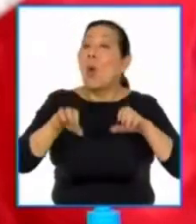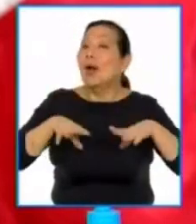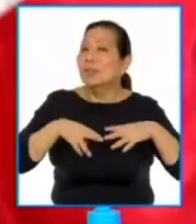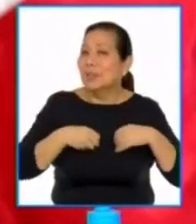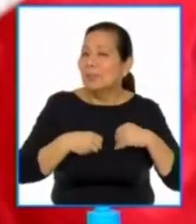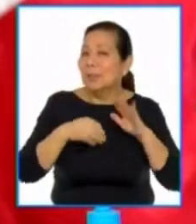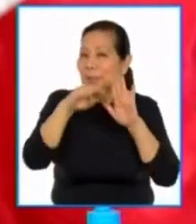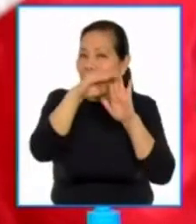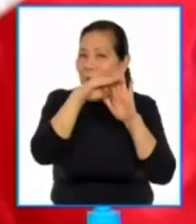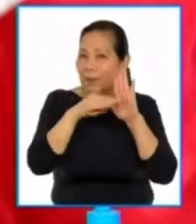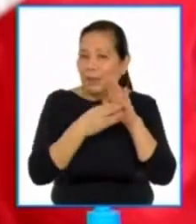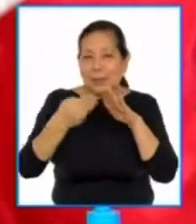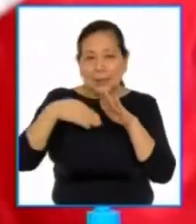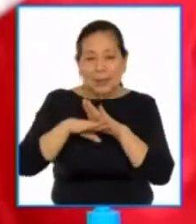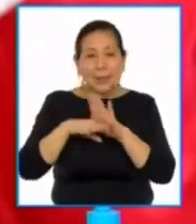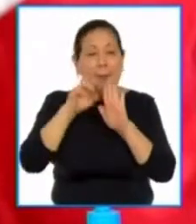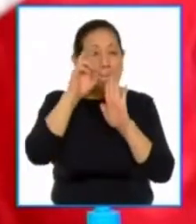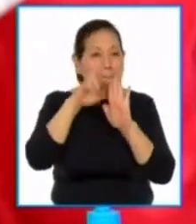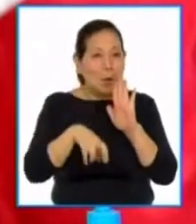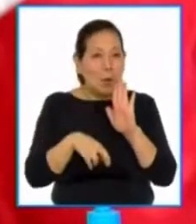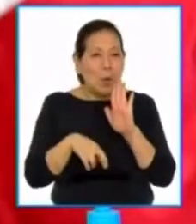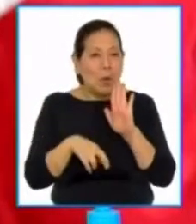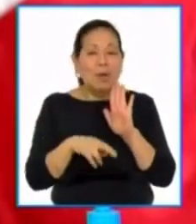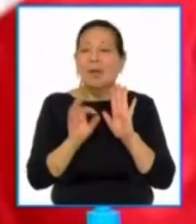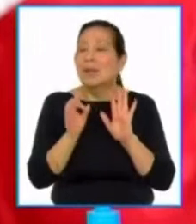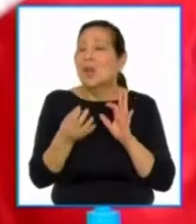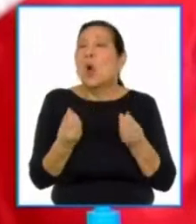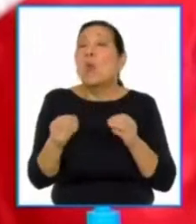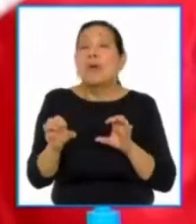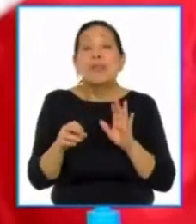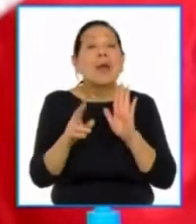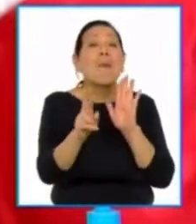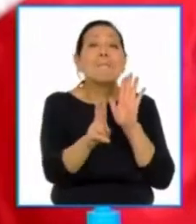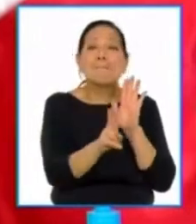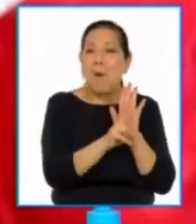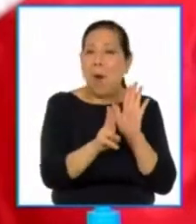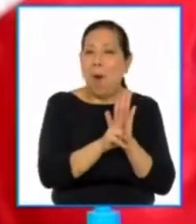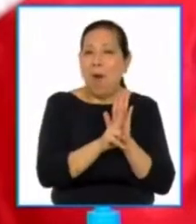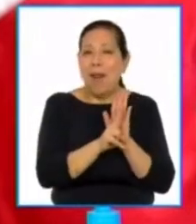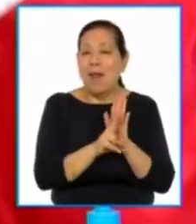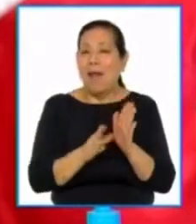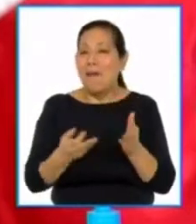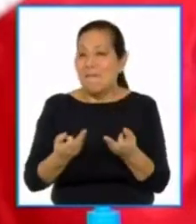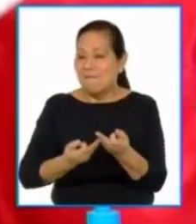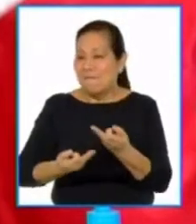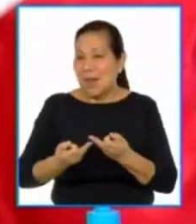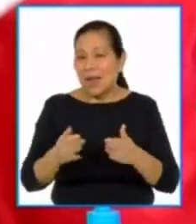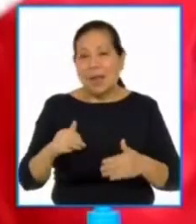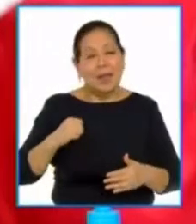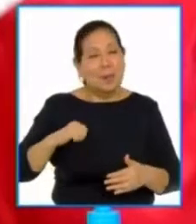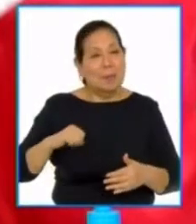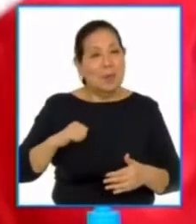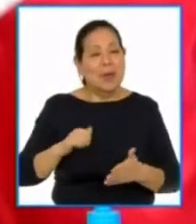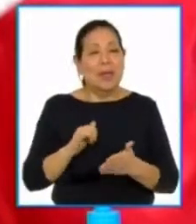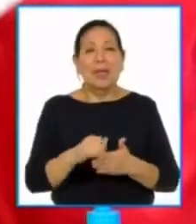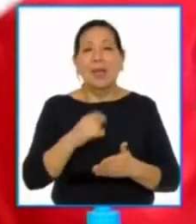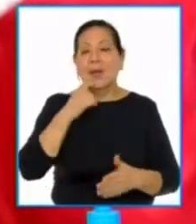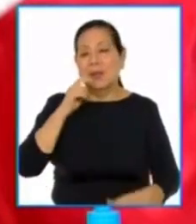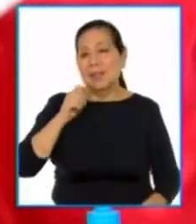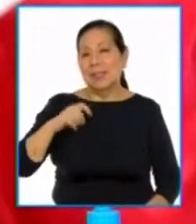aceptación de incorporarse a este programa es voluntaria. Van a hacerlo las microfinancieras y cajas municipales que